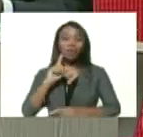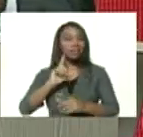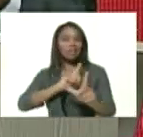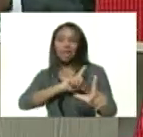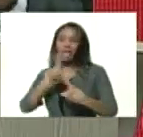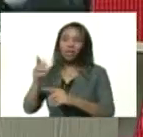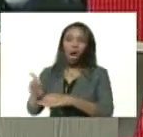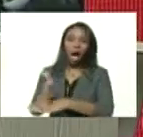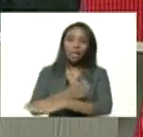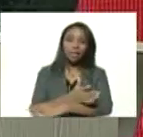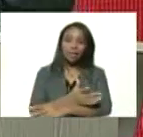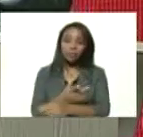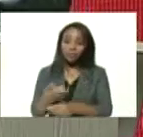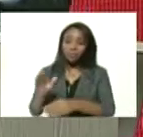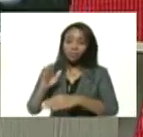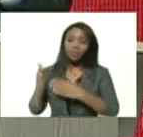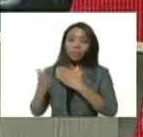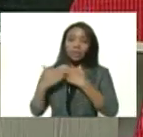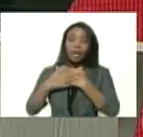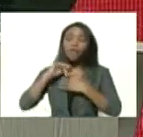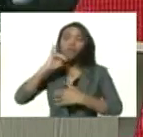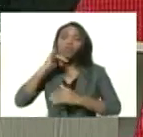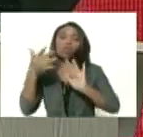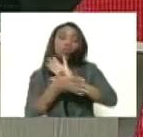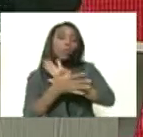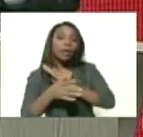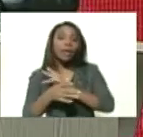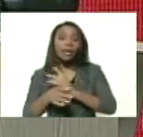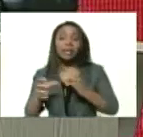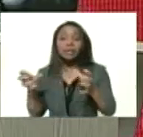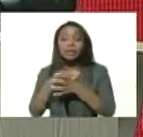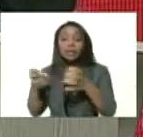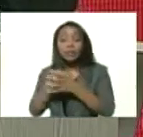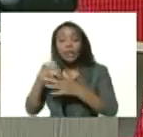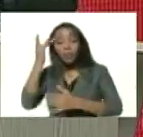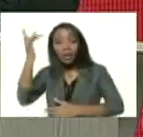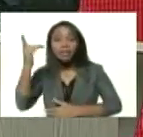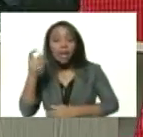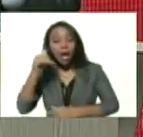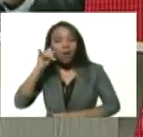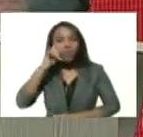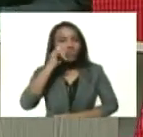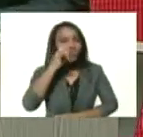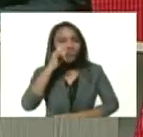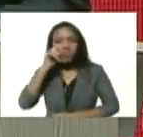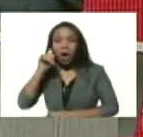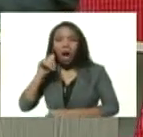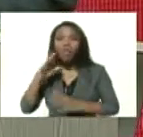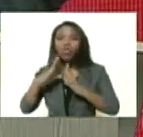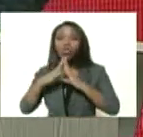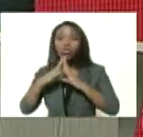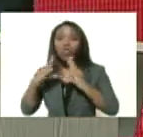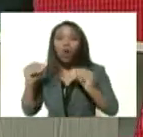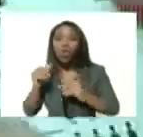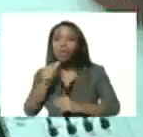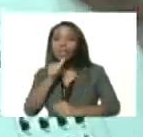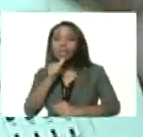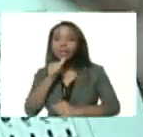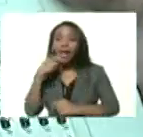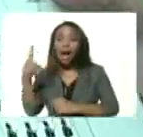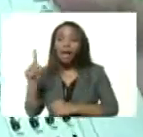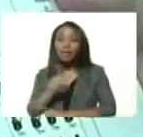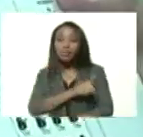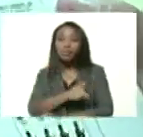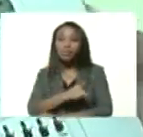corroboración de nuestros aparatos de inteligencia que tenían grabados absolutamente a todos quienes estaban